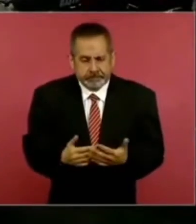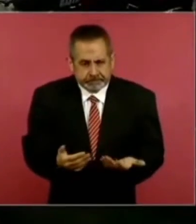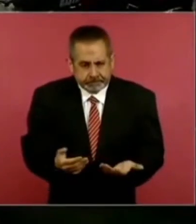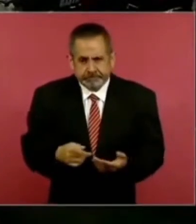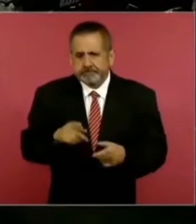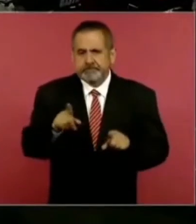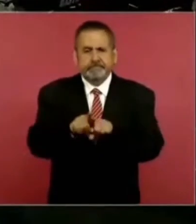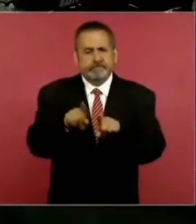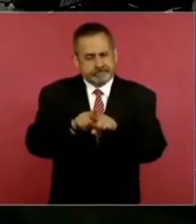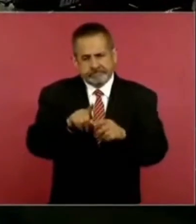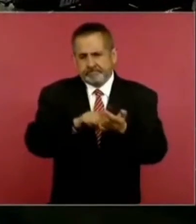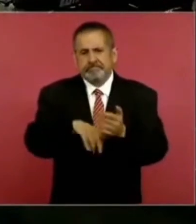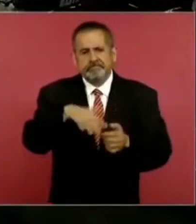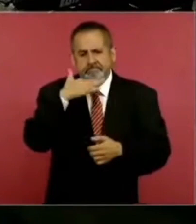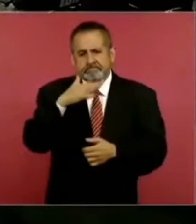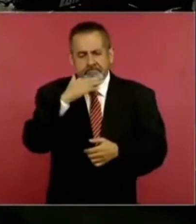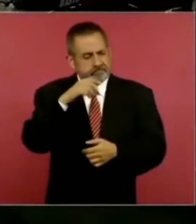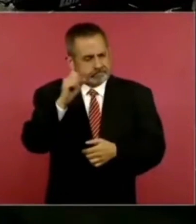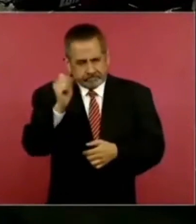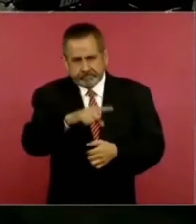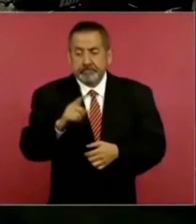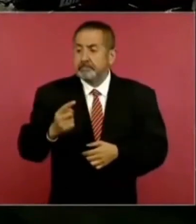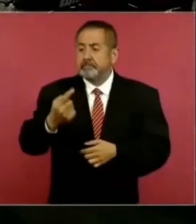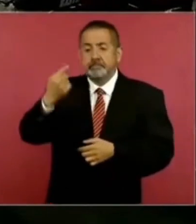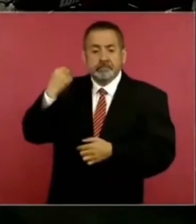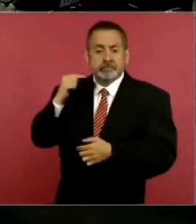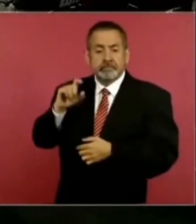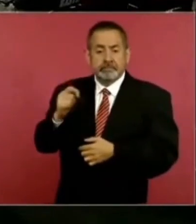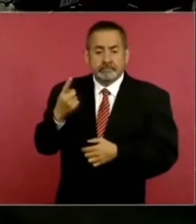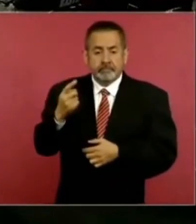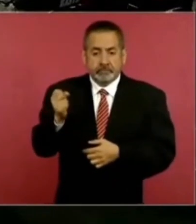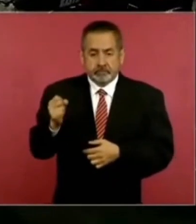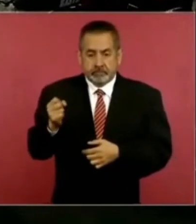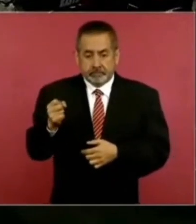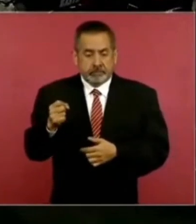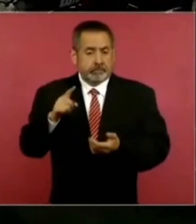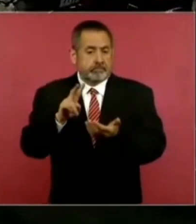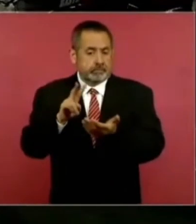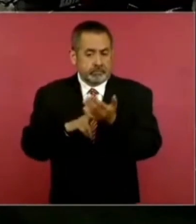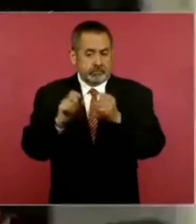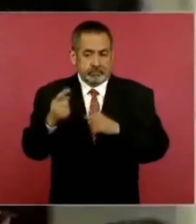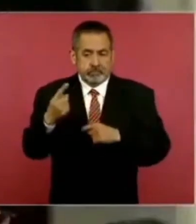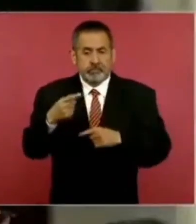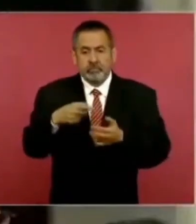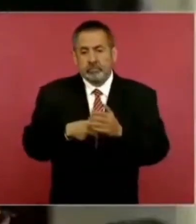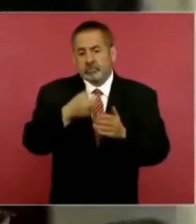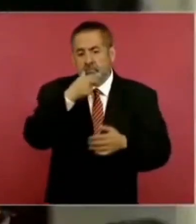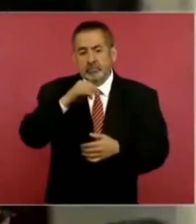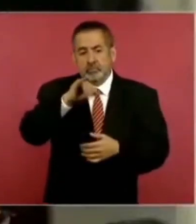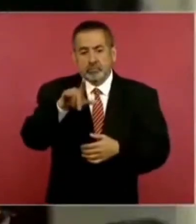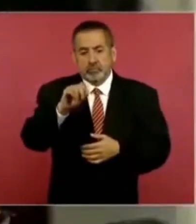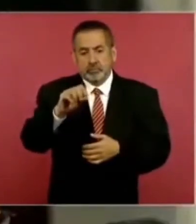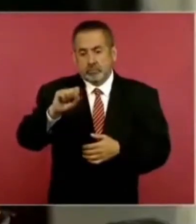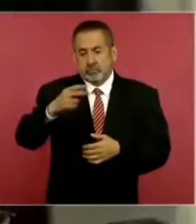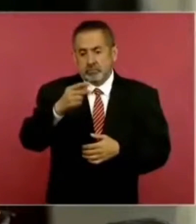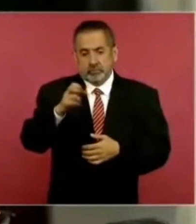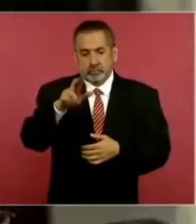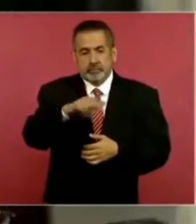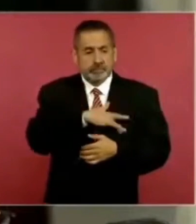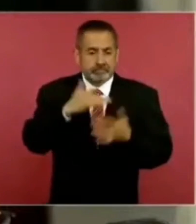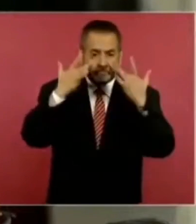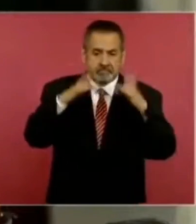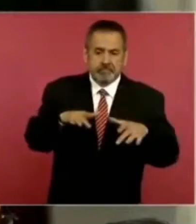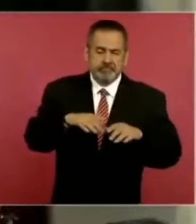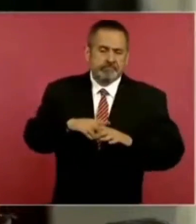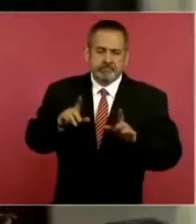el tema de la corrupción, el pasado 21 de septiembre del 2021, Julio Scheller renunció a